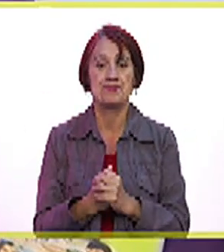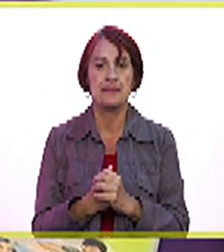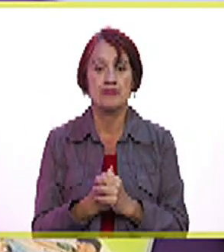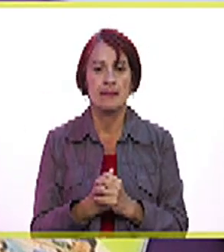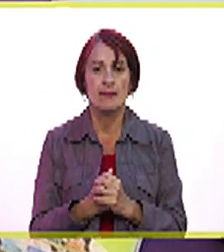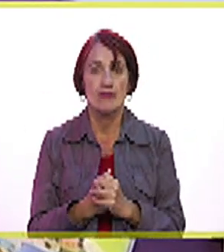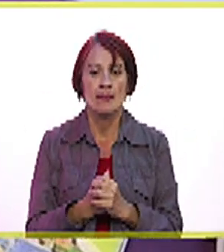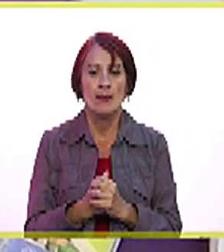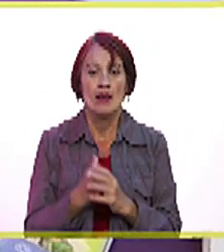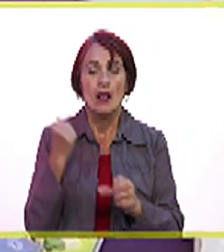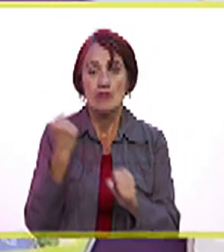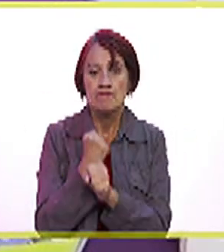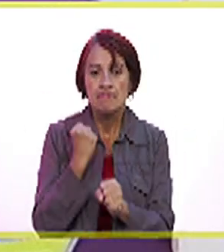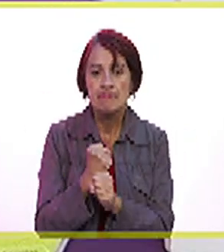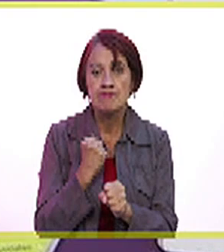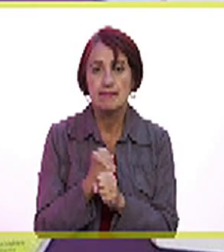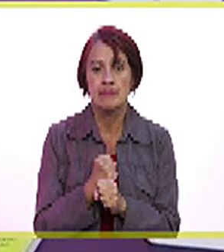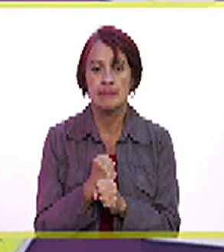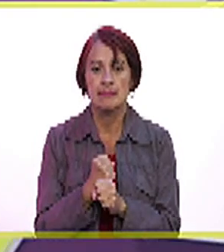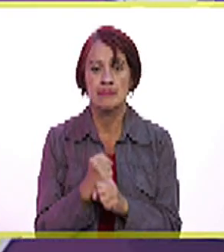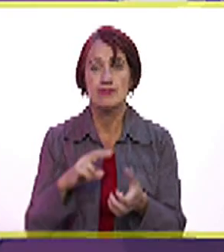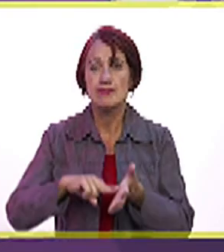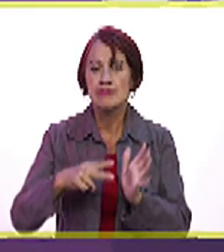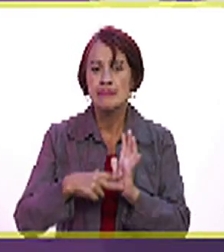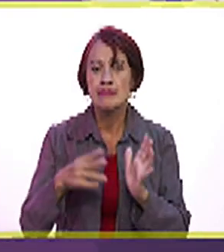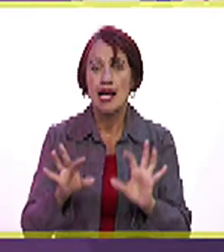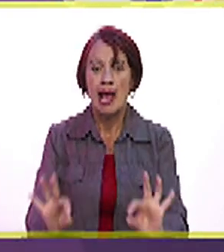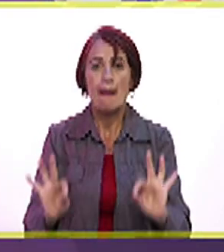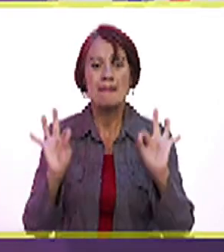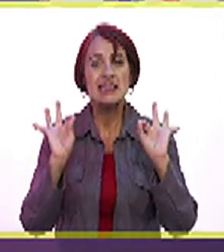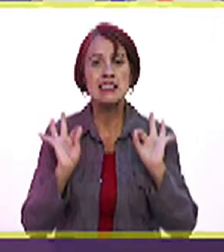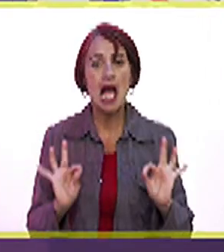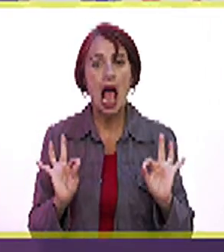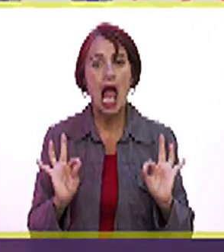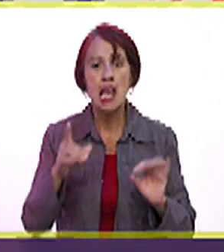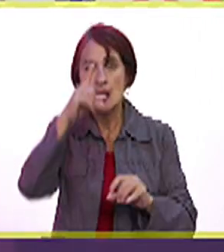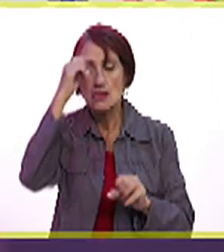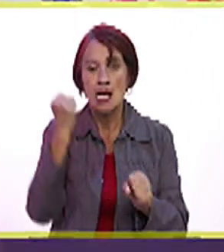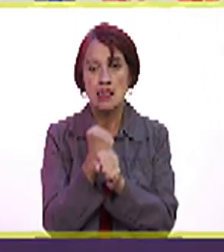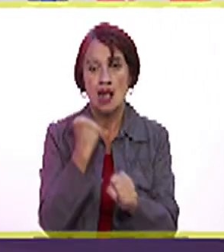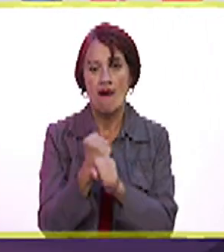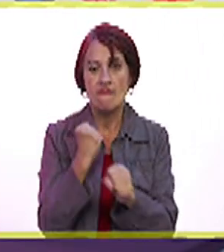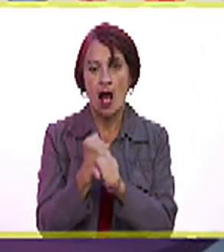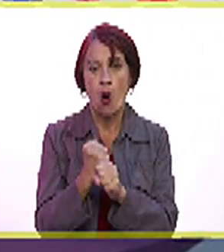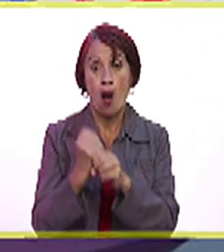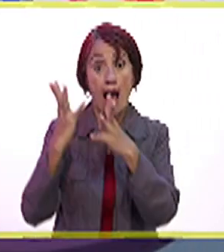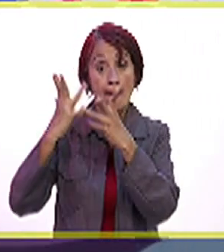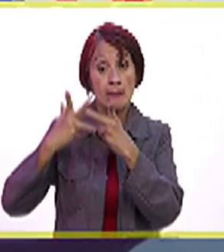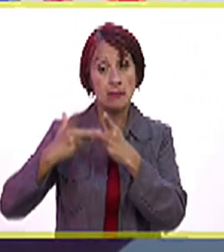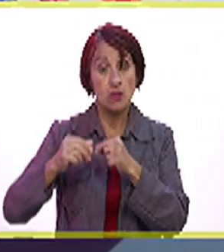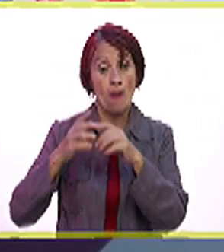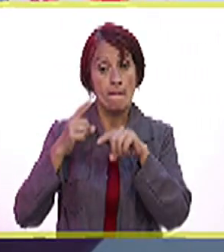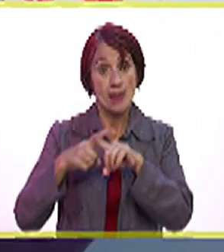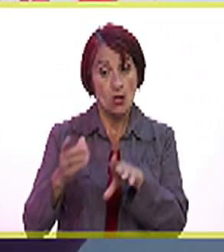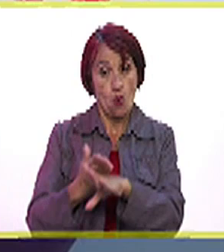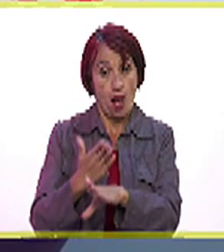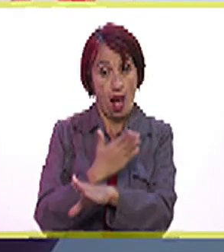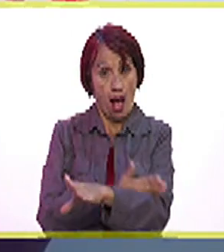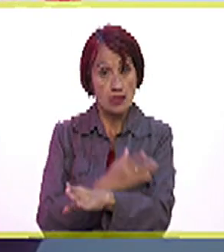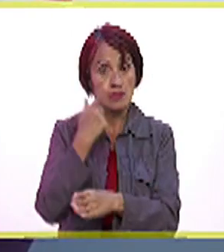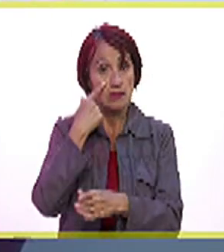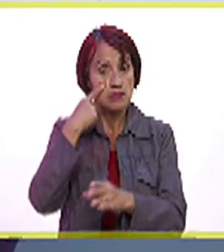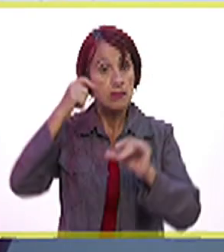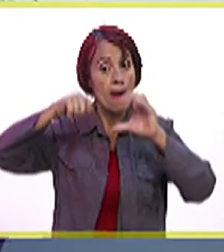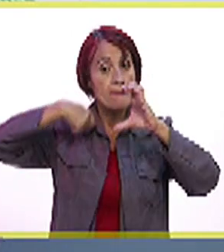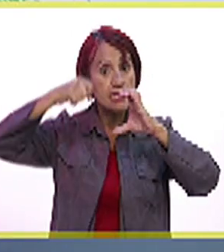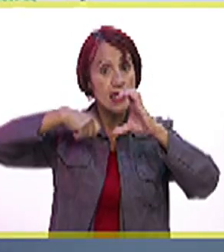seguiremos trabajando más de cerca lo que son las especialidades ocupacionales y más el área administrativa. Pero antes vamos a ver el video